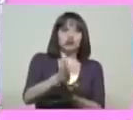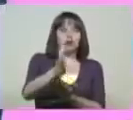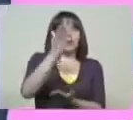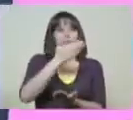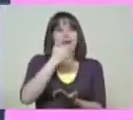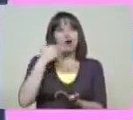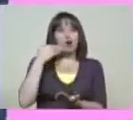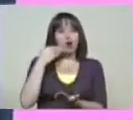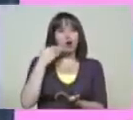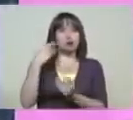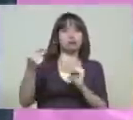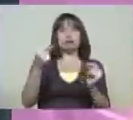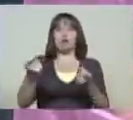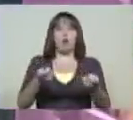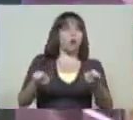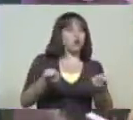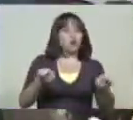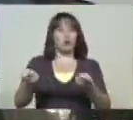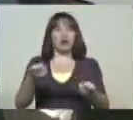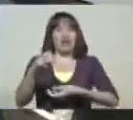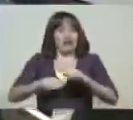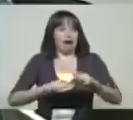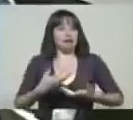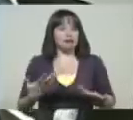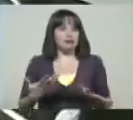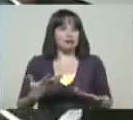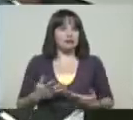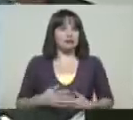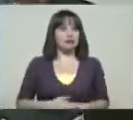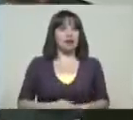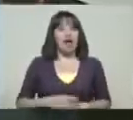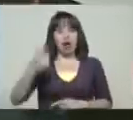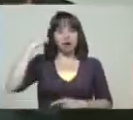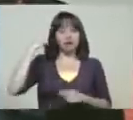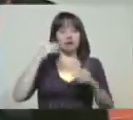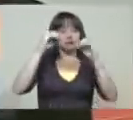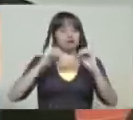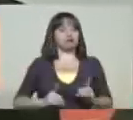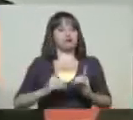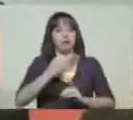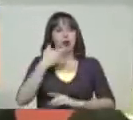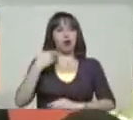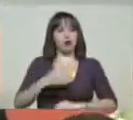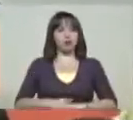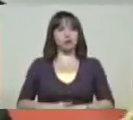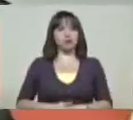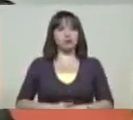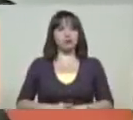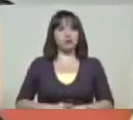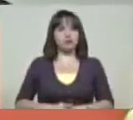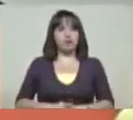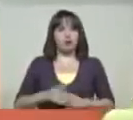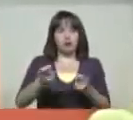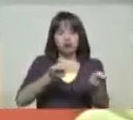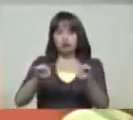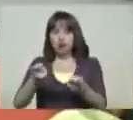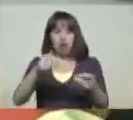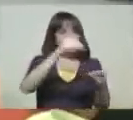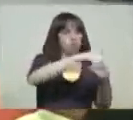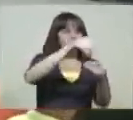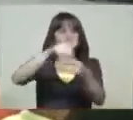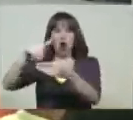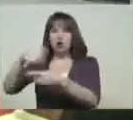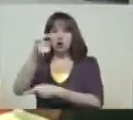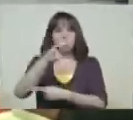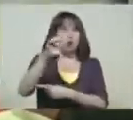las batallas, esas intestinas de los aparatos. Cuadrar cada región y esas cosas. Y tratar de cuadrar votos por debajo. Eso